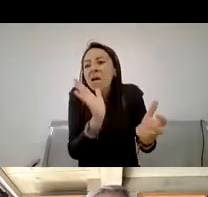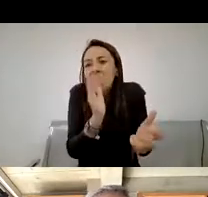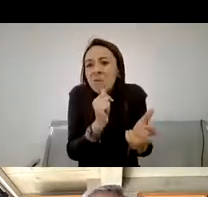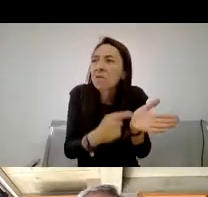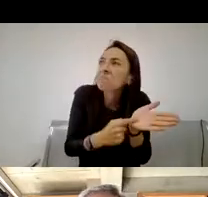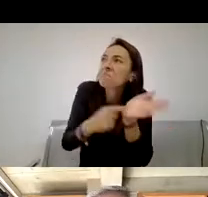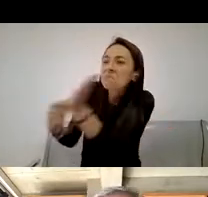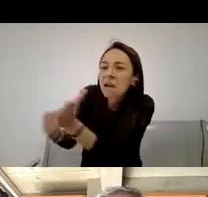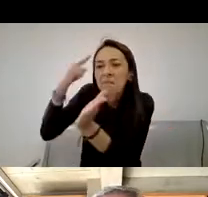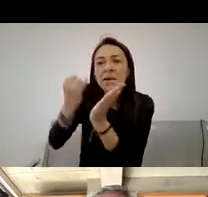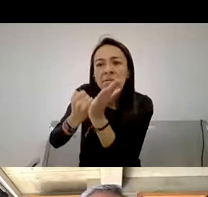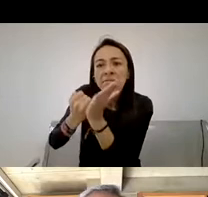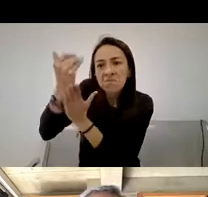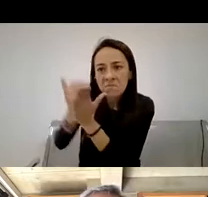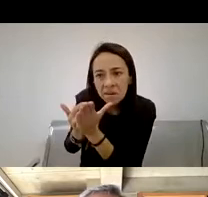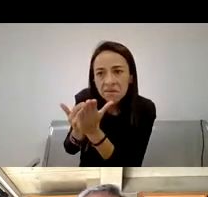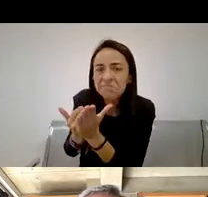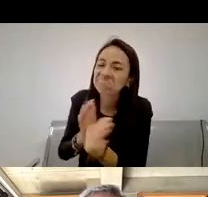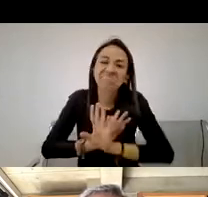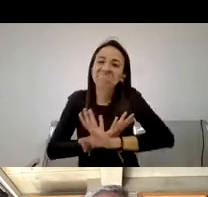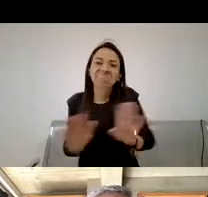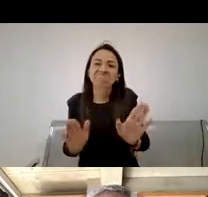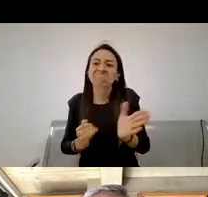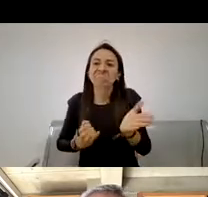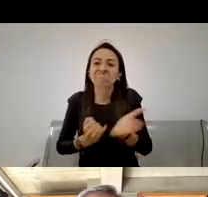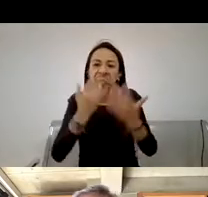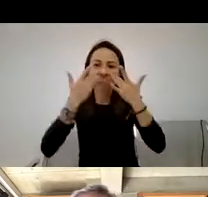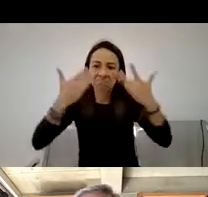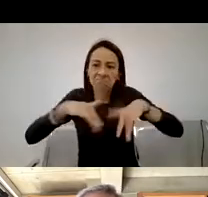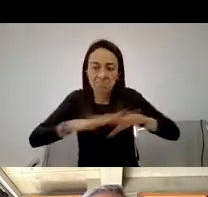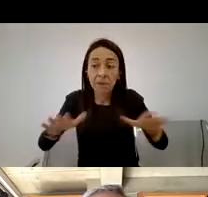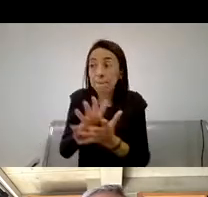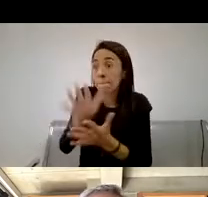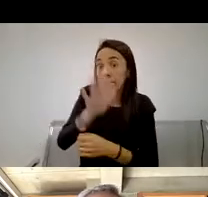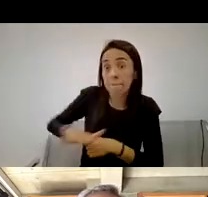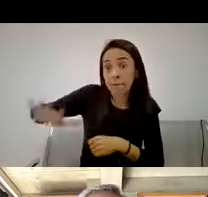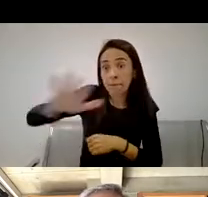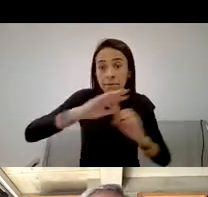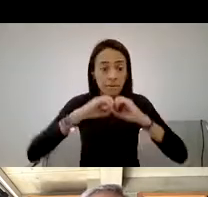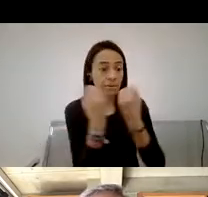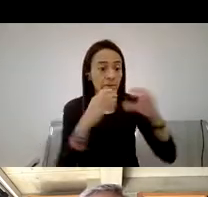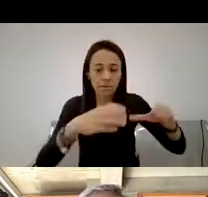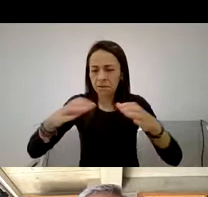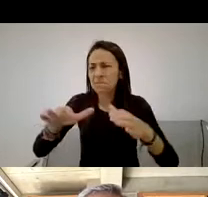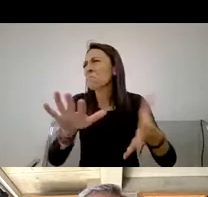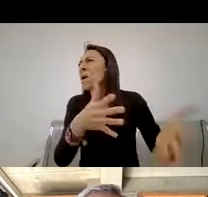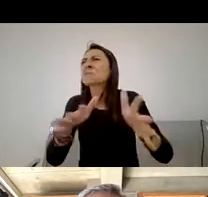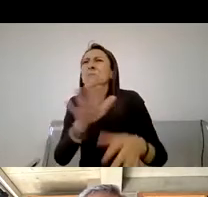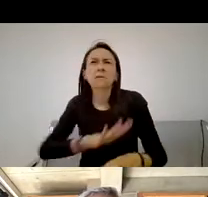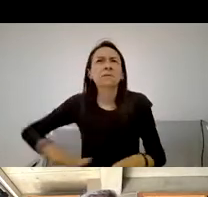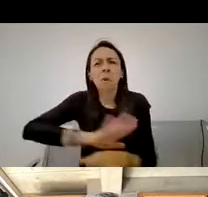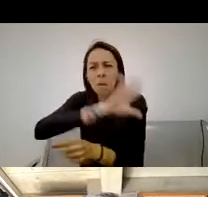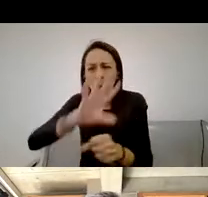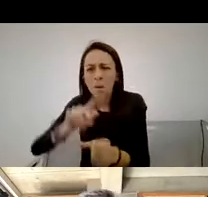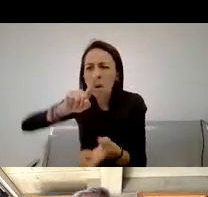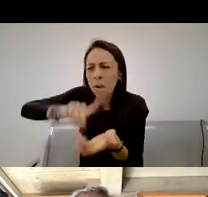yo podría tener? La mayoría de las organizaciones, bueno, 45% de las organizaciones, digamos, dice